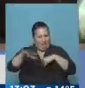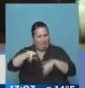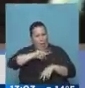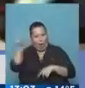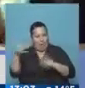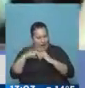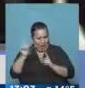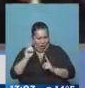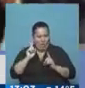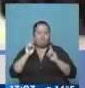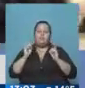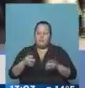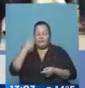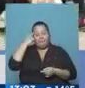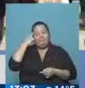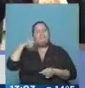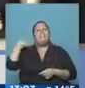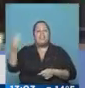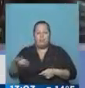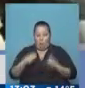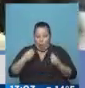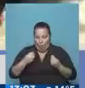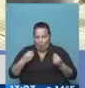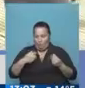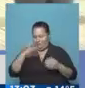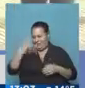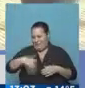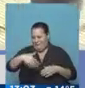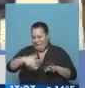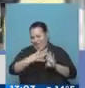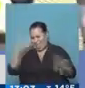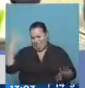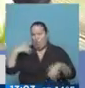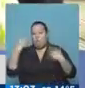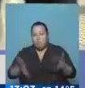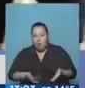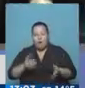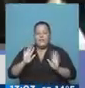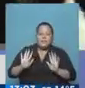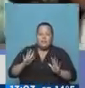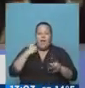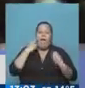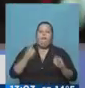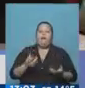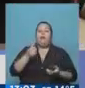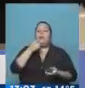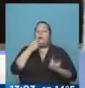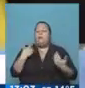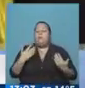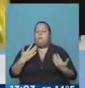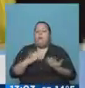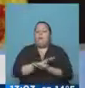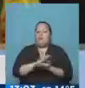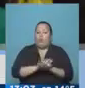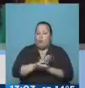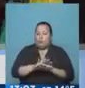así que podemos imaginarnos lo que puede llegar a ocurrir pocas horas después por eso está la expectativa de que se pueda resolver